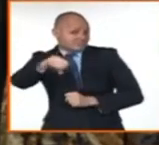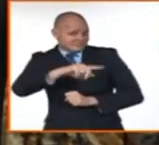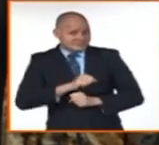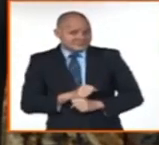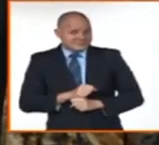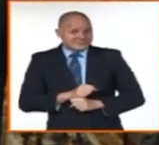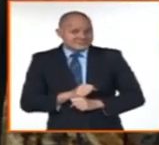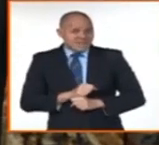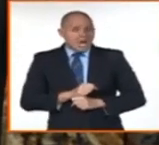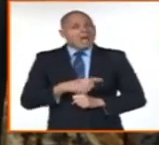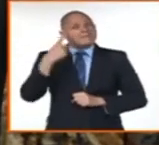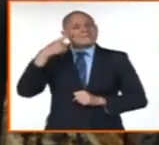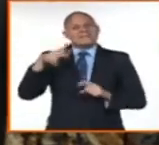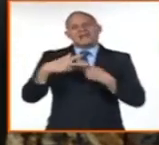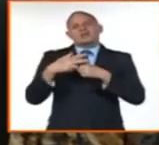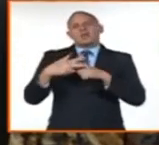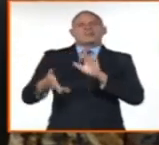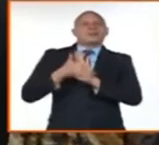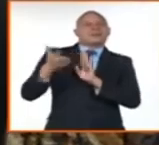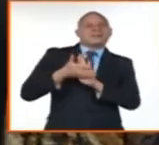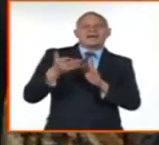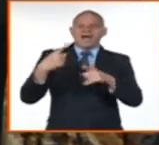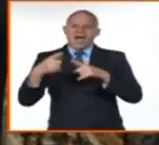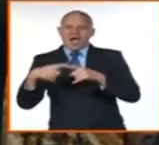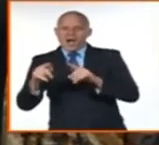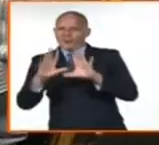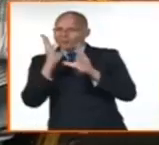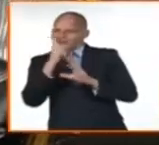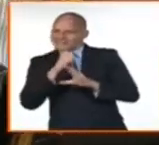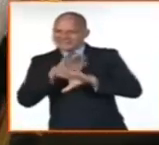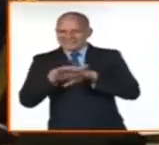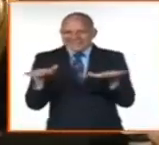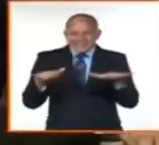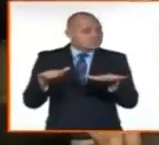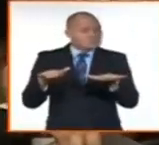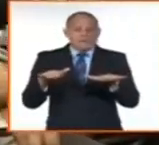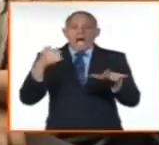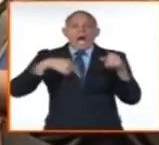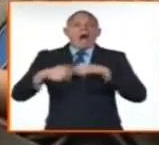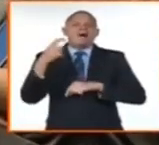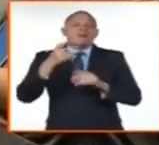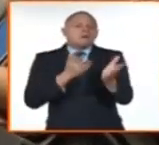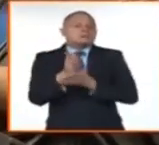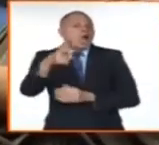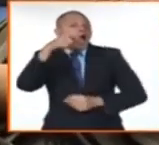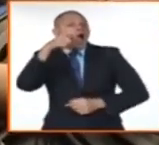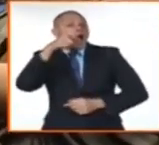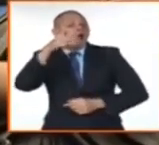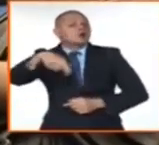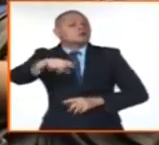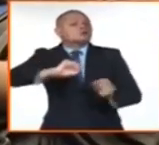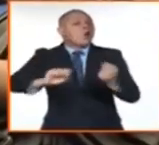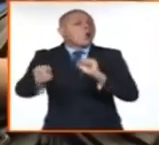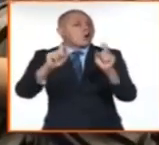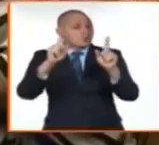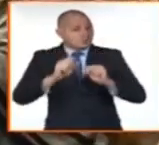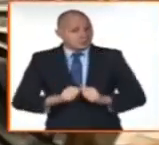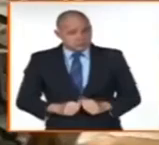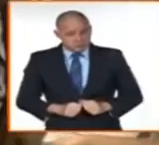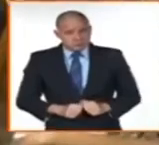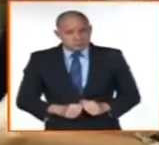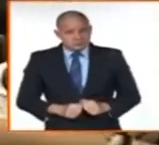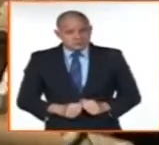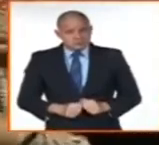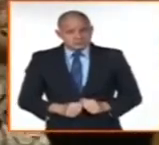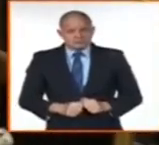podamos avanzar en esas, que las que resolvamos no vienen atrás y que eso nos permita entonces después proponernos otras cosas más. Estamos desarrollando